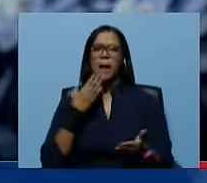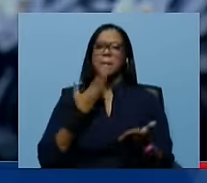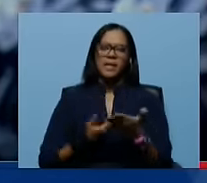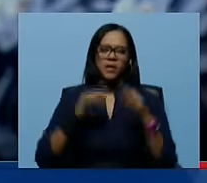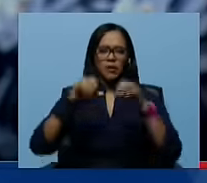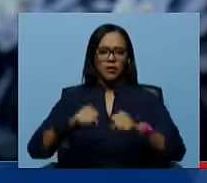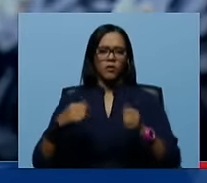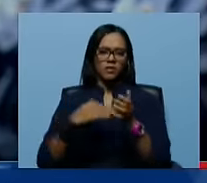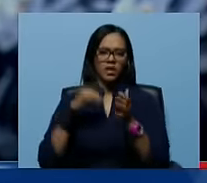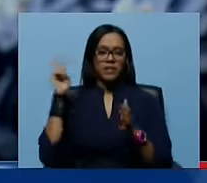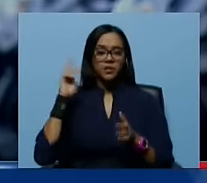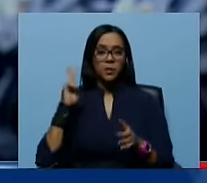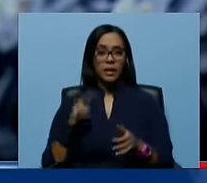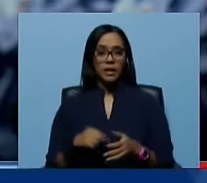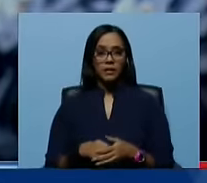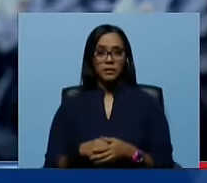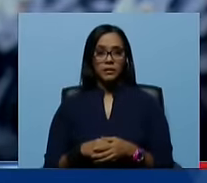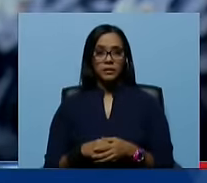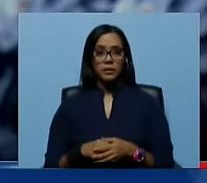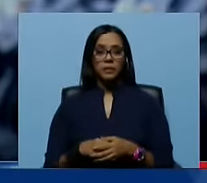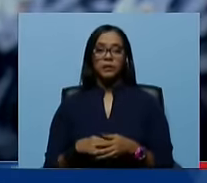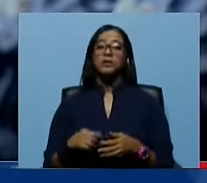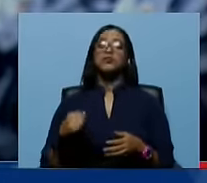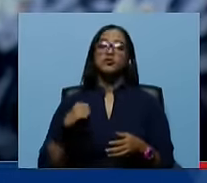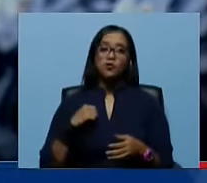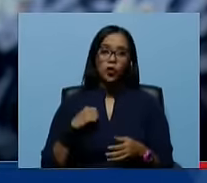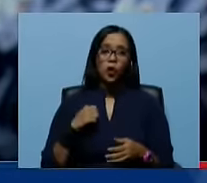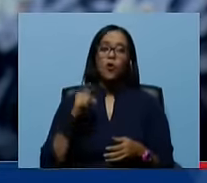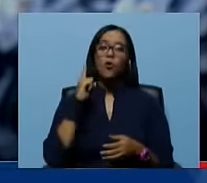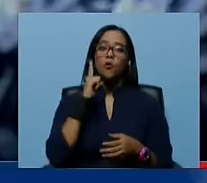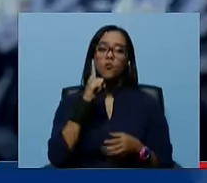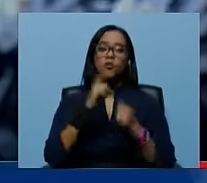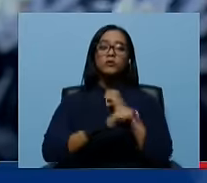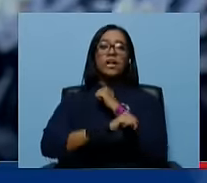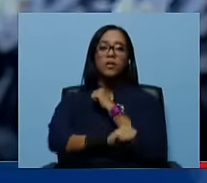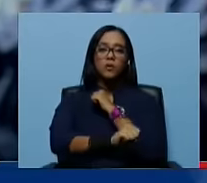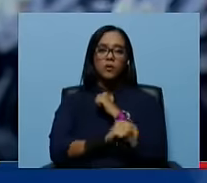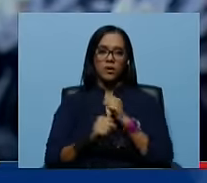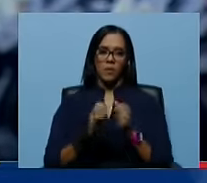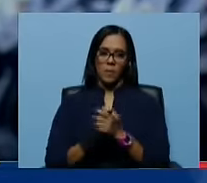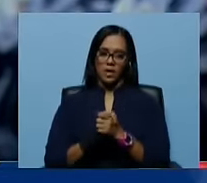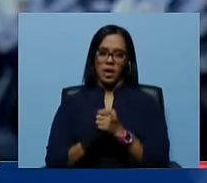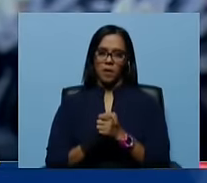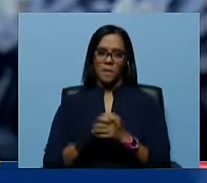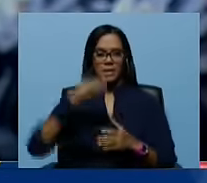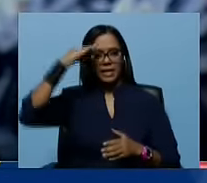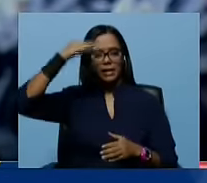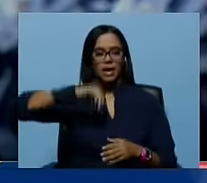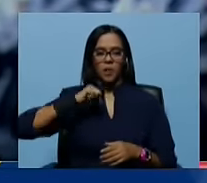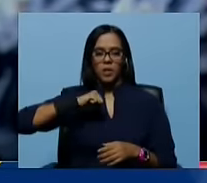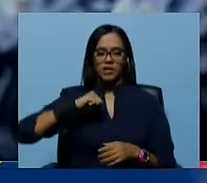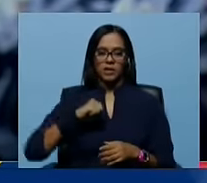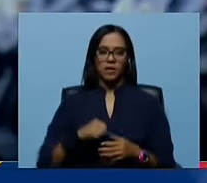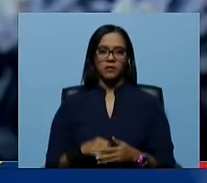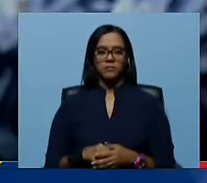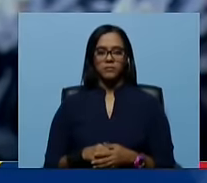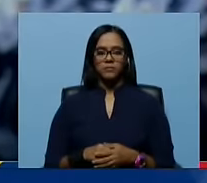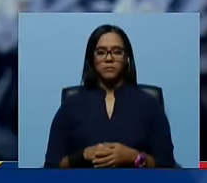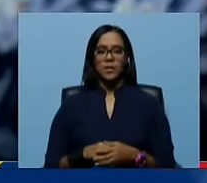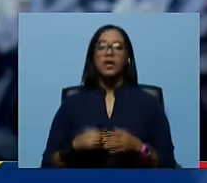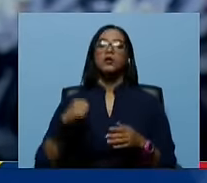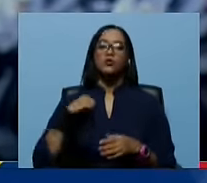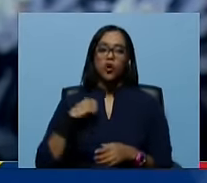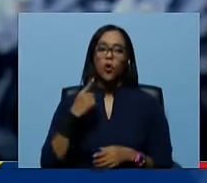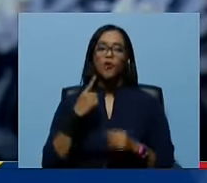Venezuela. Son sencillamente unos apátridas, compañeros, militares y policías. Son